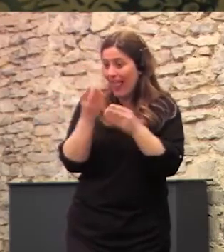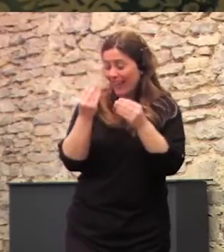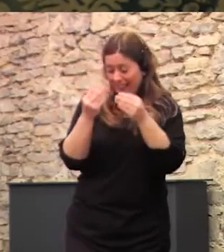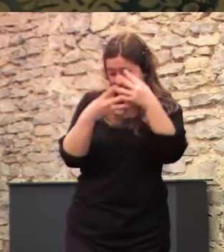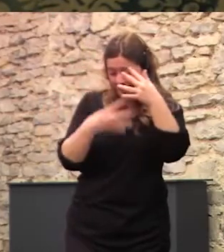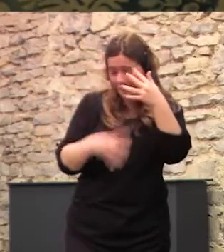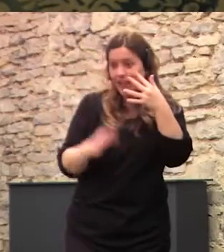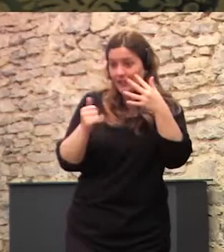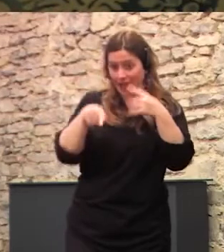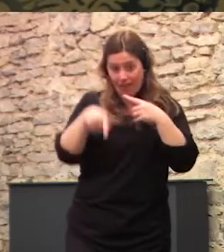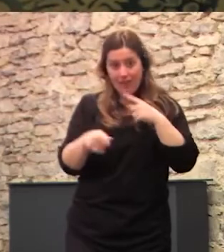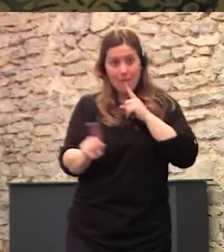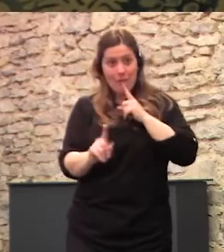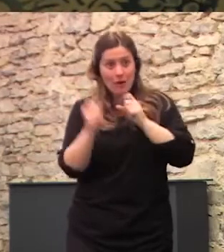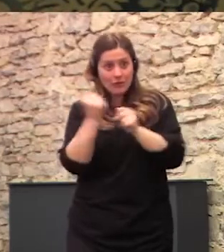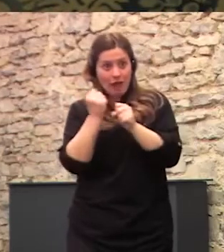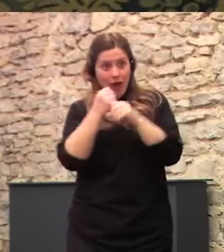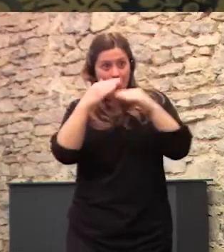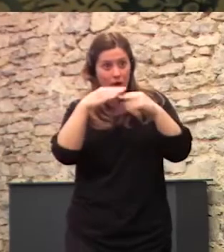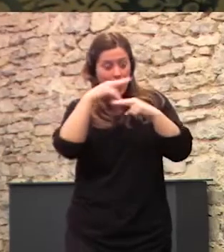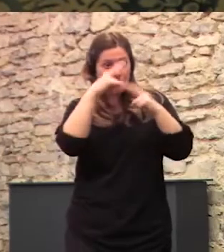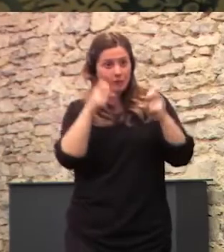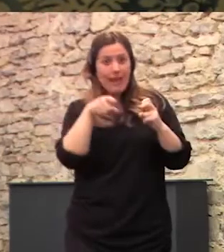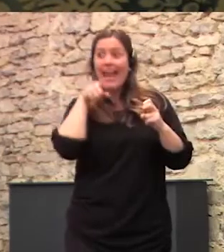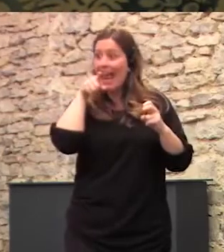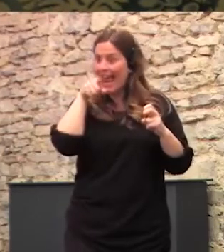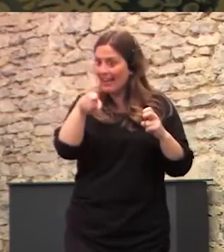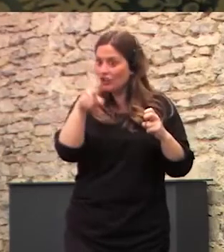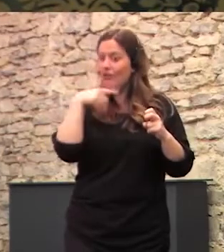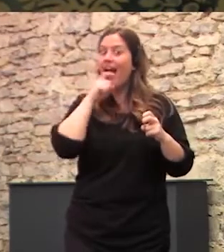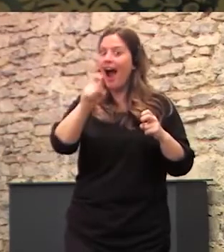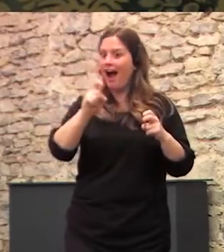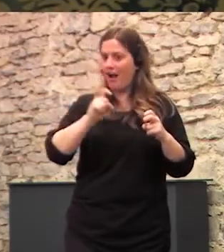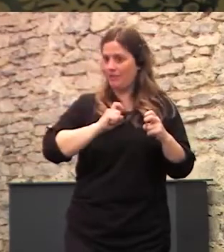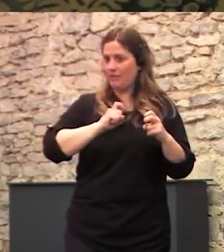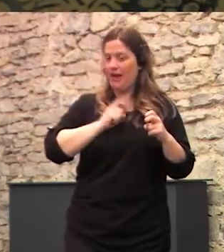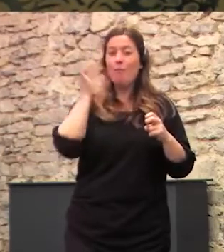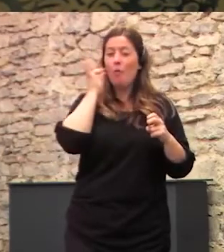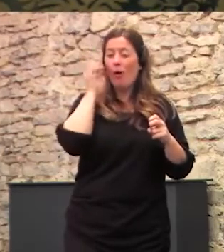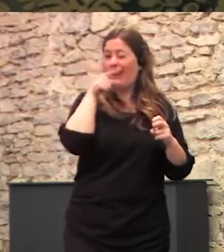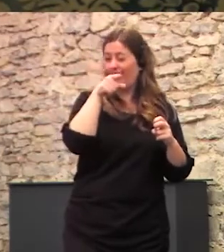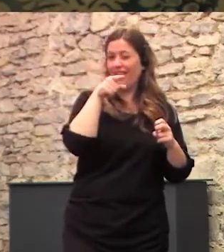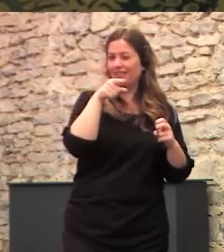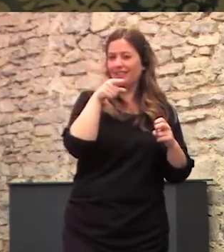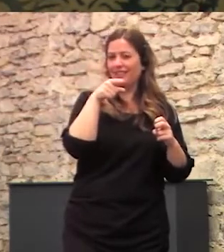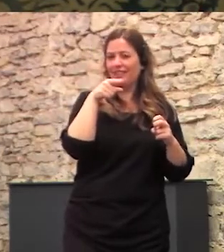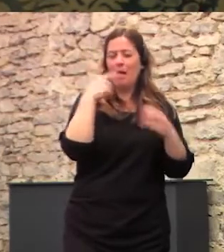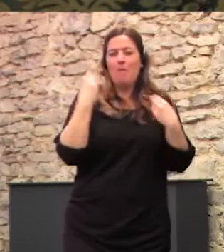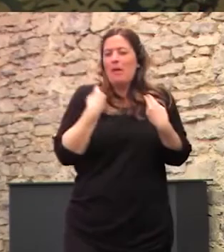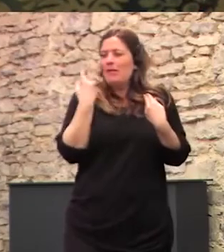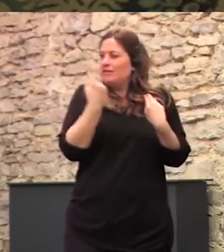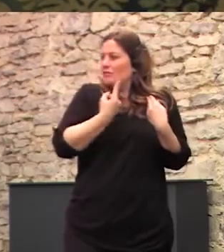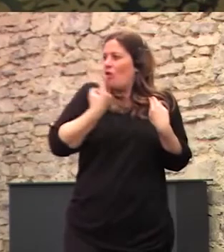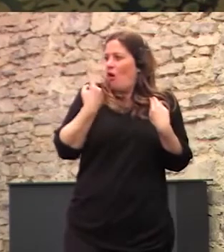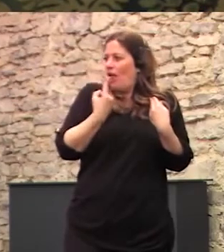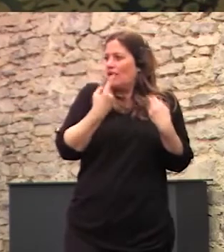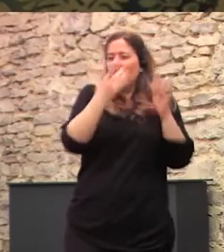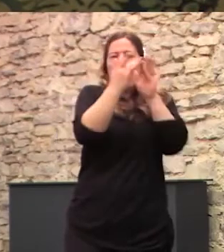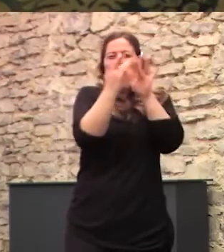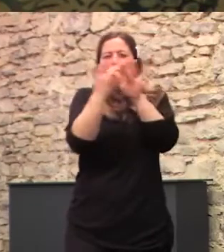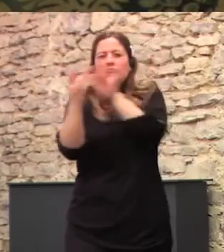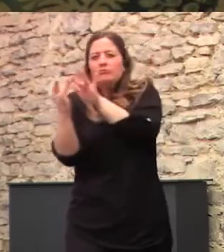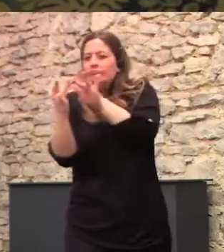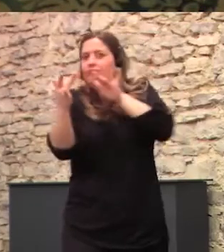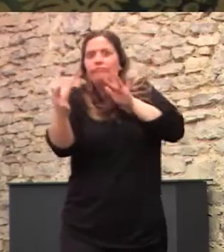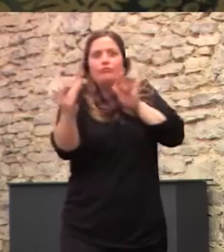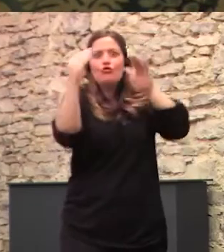eso por qué? Eso es un indicador del aislamiento en el que viven, porque no están en contacto con prácticamente nadie y ni